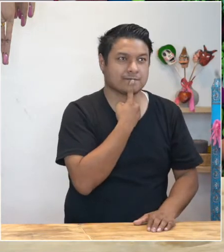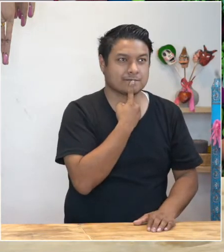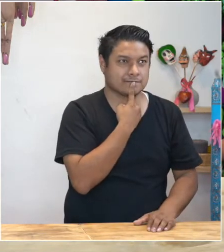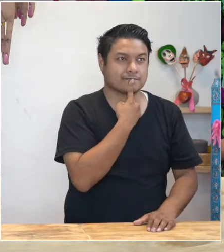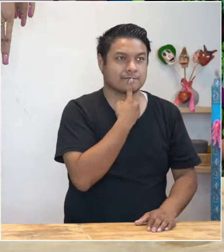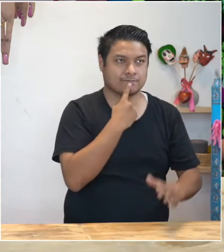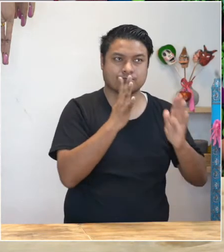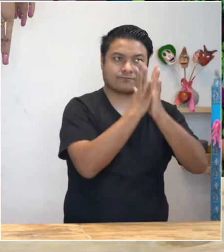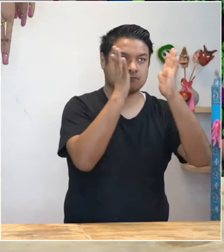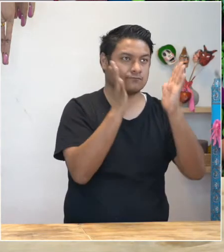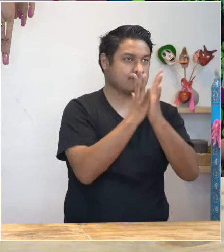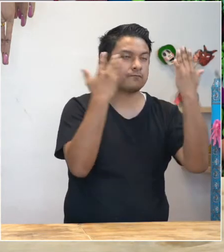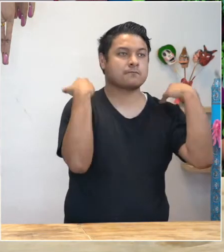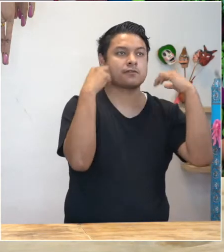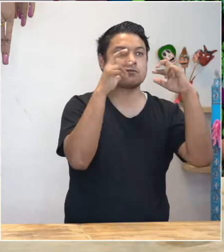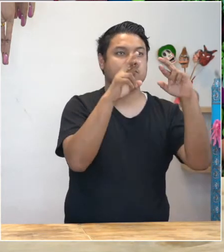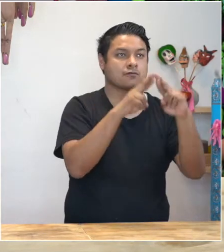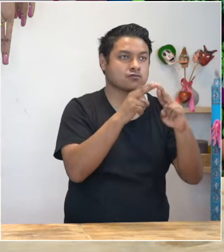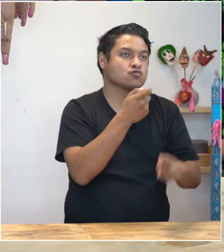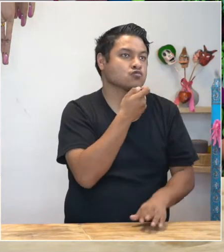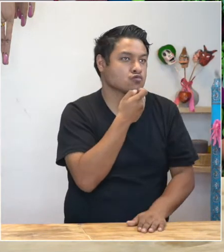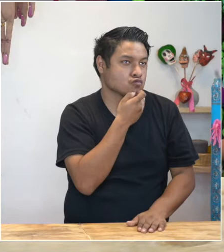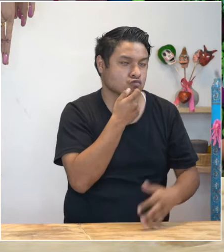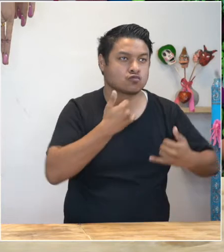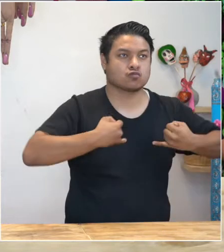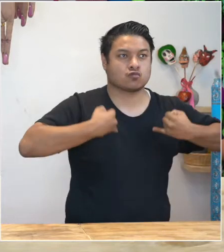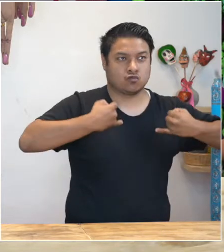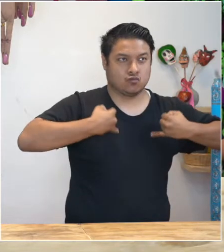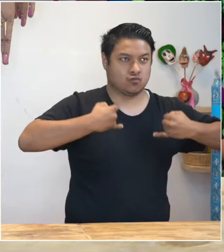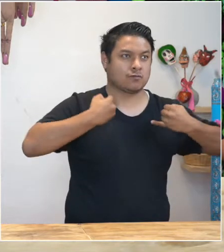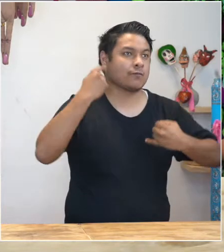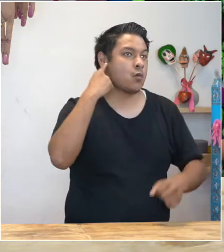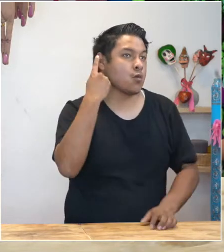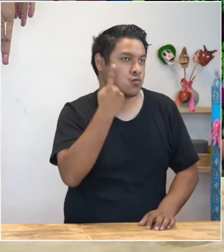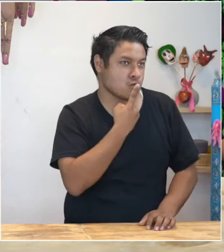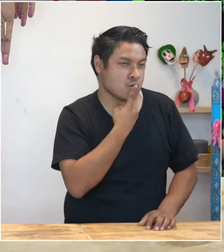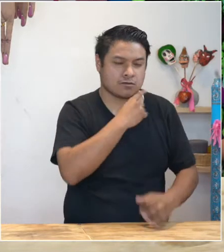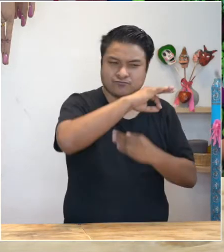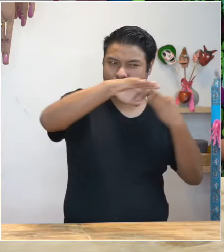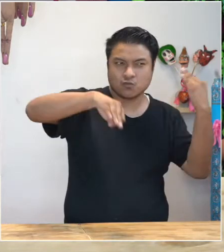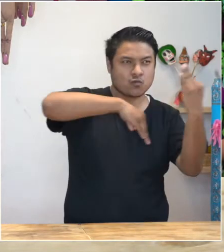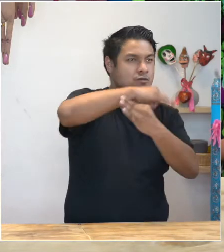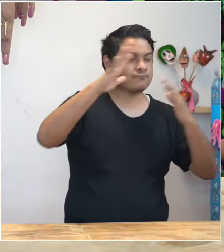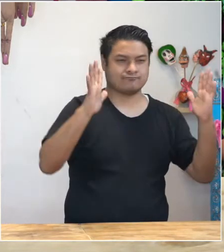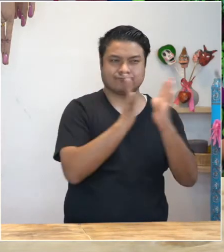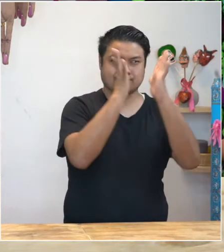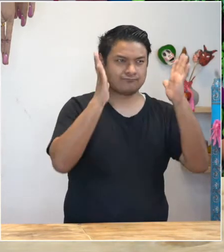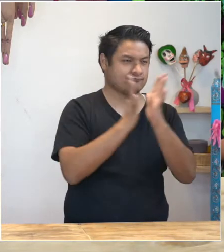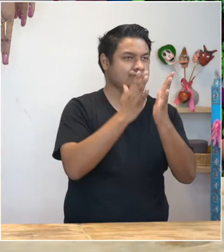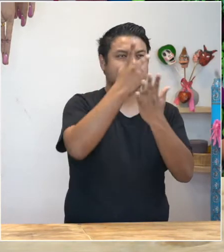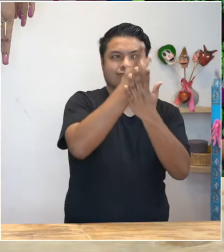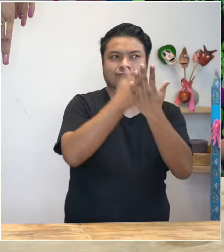y de que la sociedad comience a ser consciente y aterrizar en lo que también es importante para